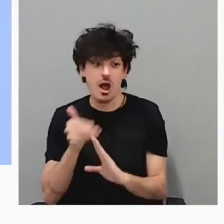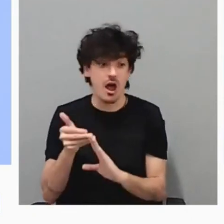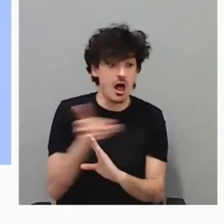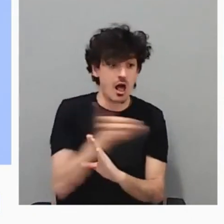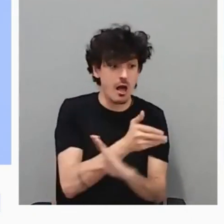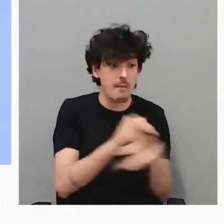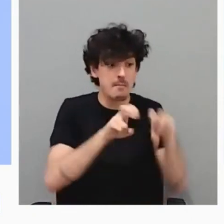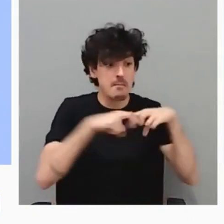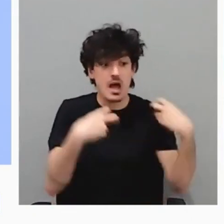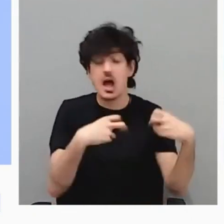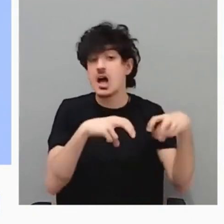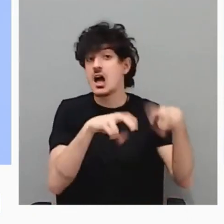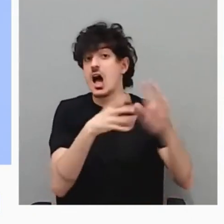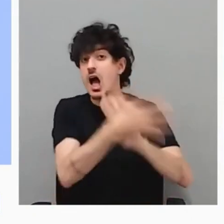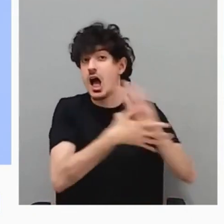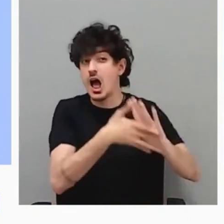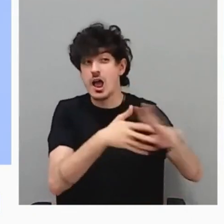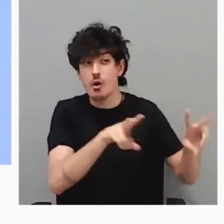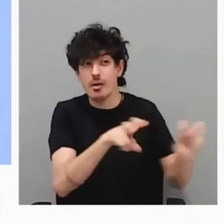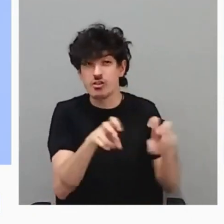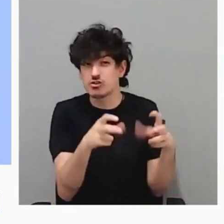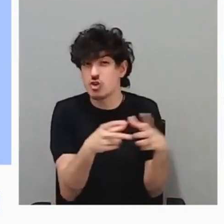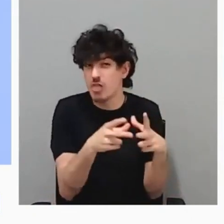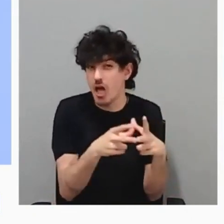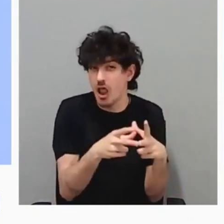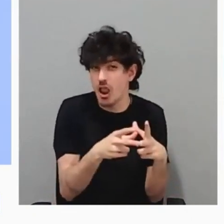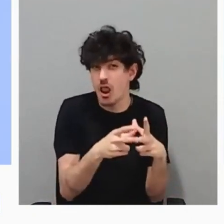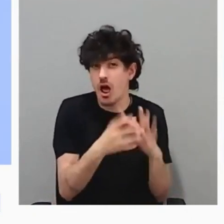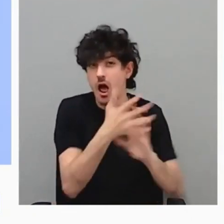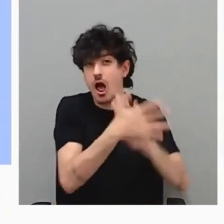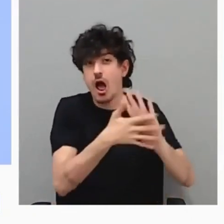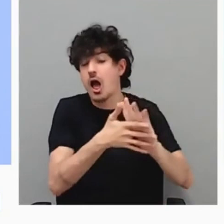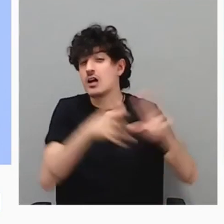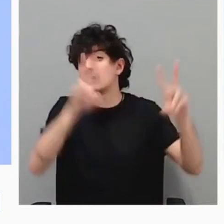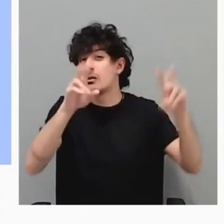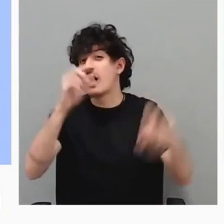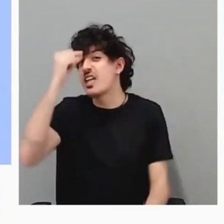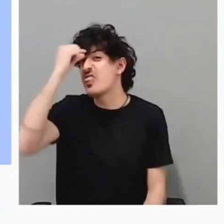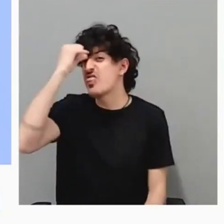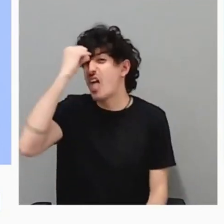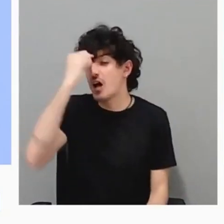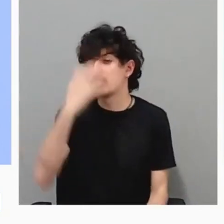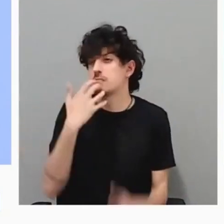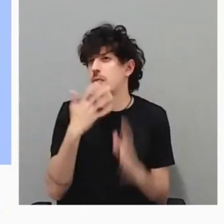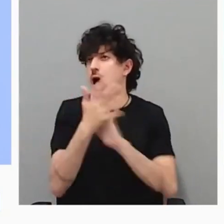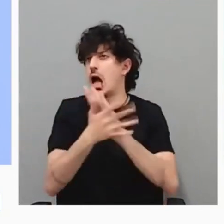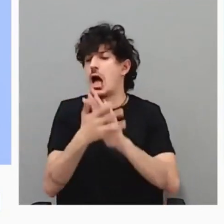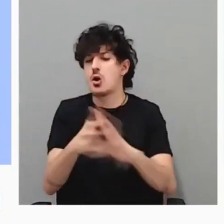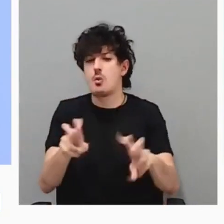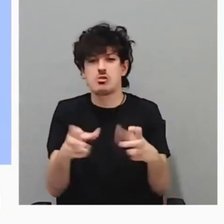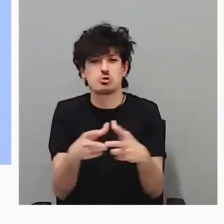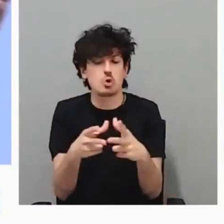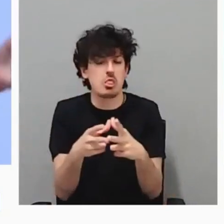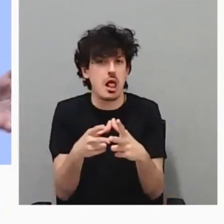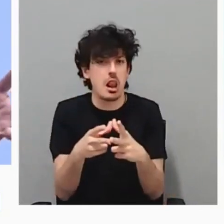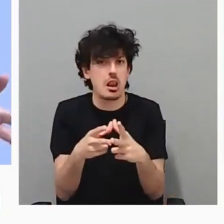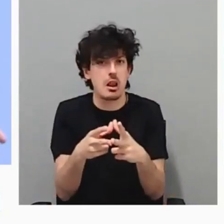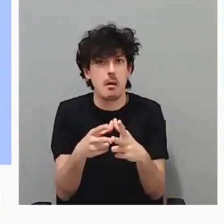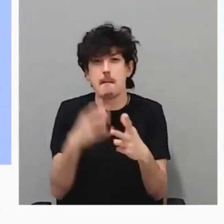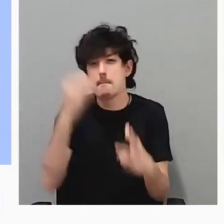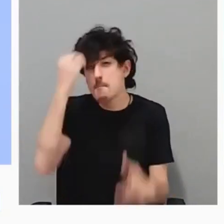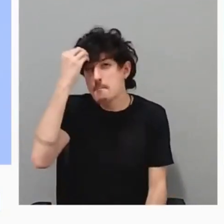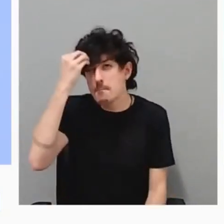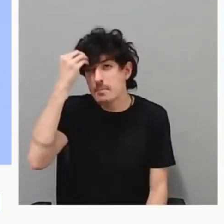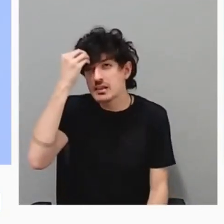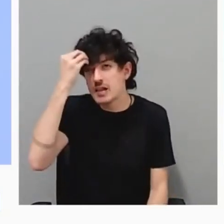innovación social se han puesto varios ejemplos de la India, ¿no? Entonces también pensemos, cuando estamos hablando de innovación social, en ese mundo